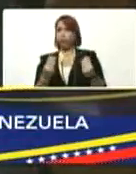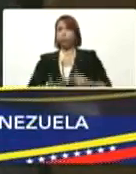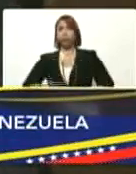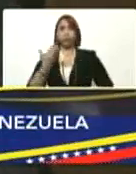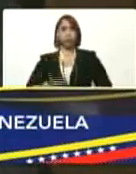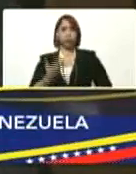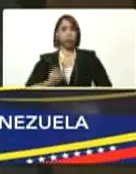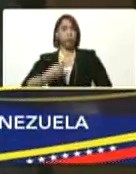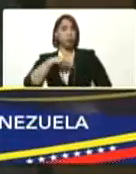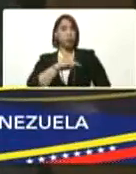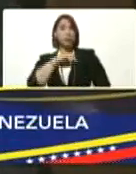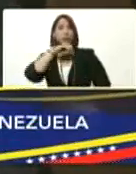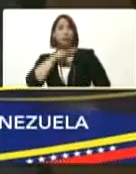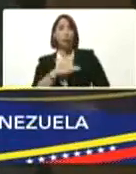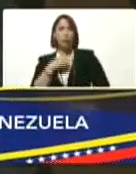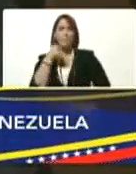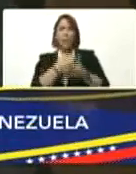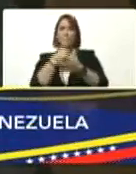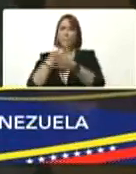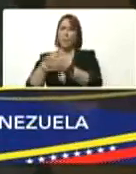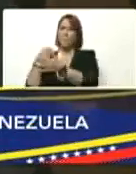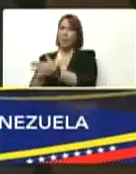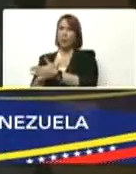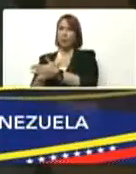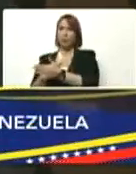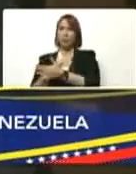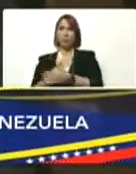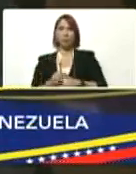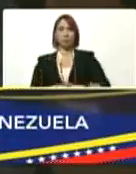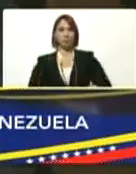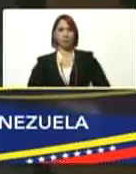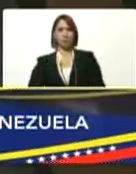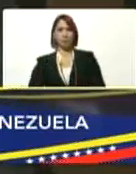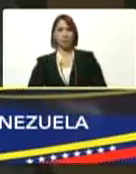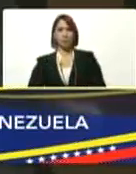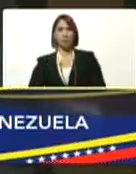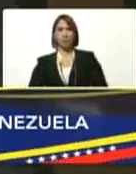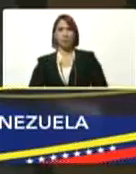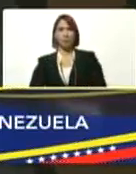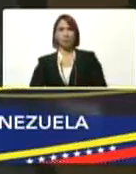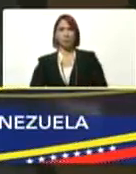lucha histórica, en nuestra historia,